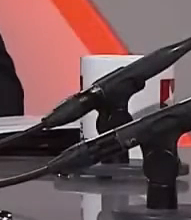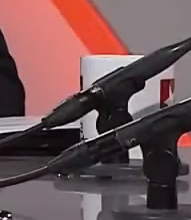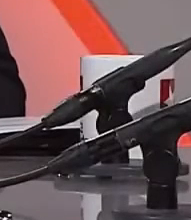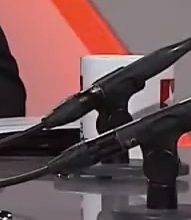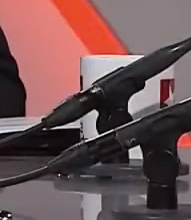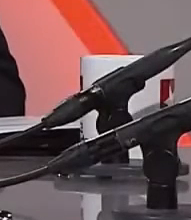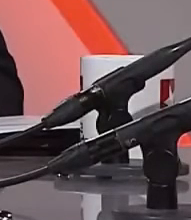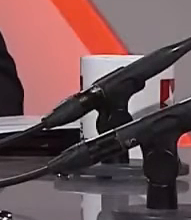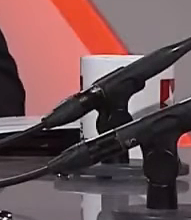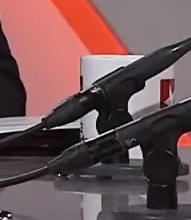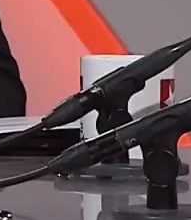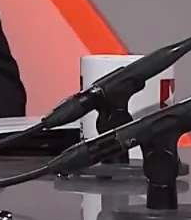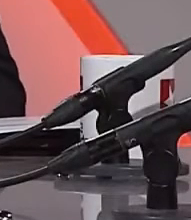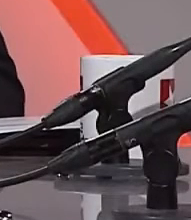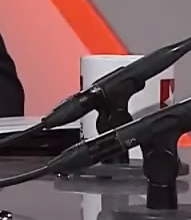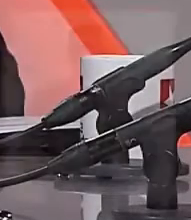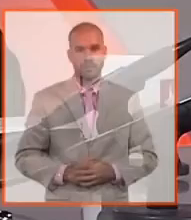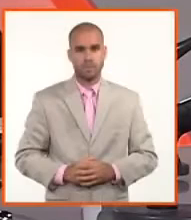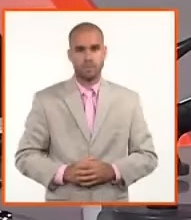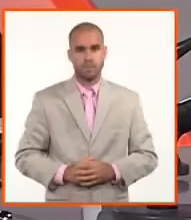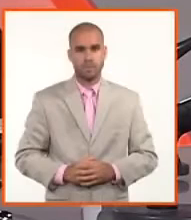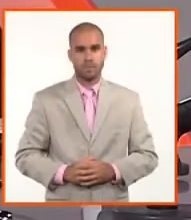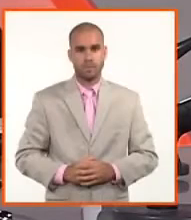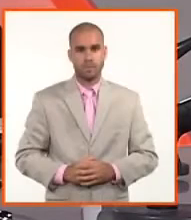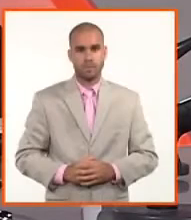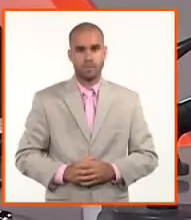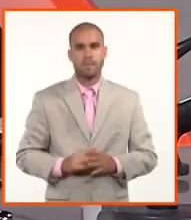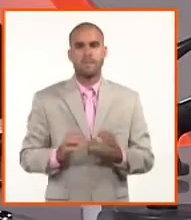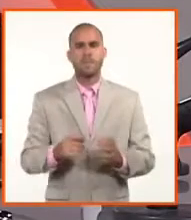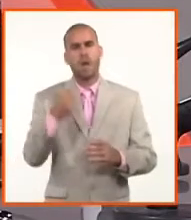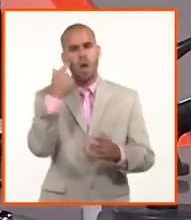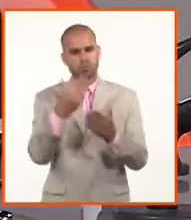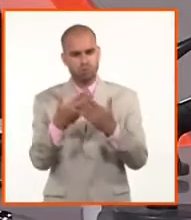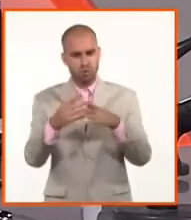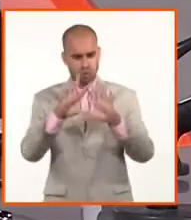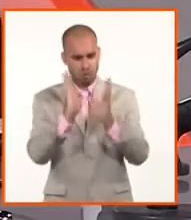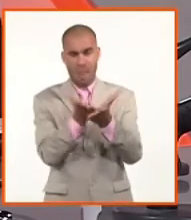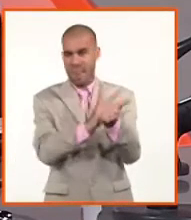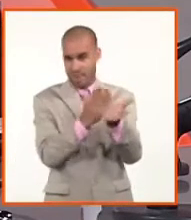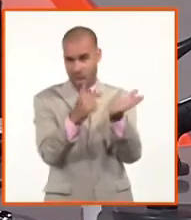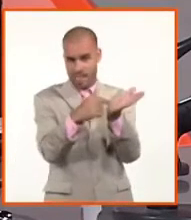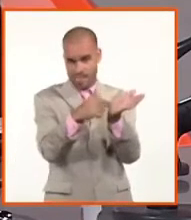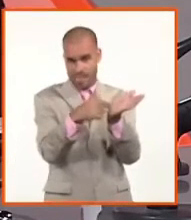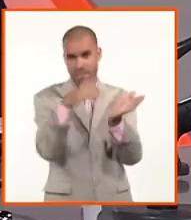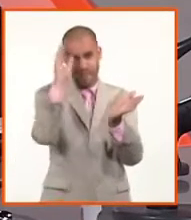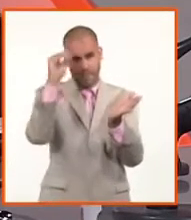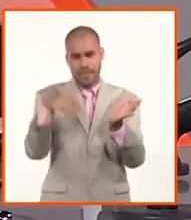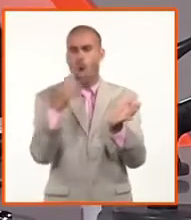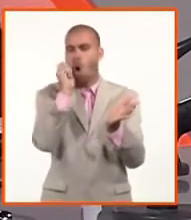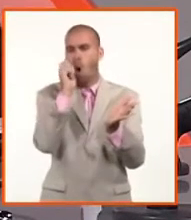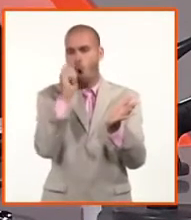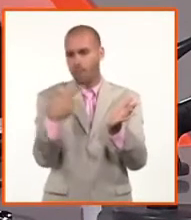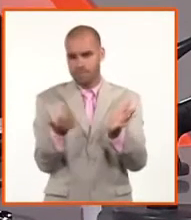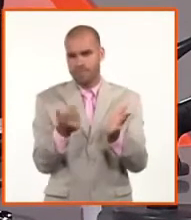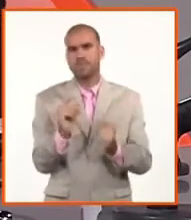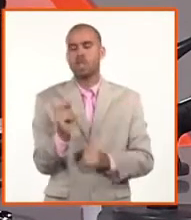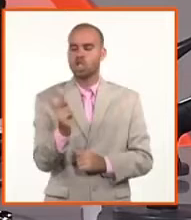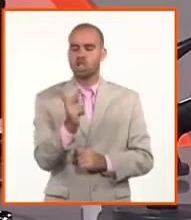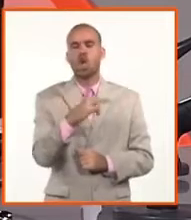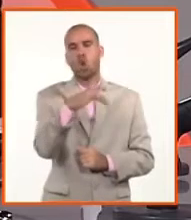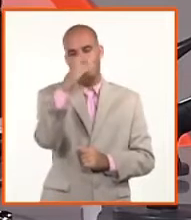En su extraordinario ensayo ¿Por qué luchamos?, Luis Rodolfo Saiz Montes de Oca escribía, y compartido por su